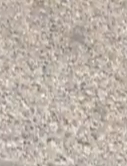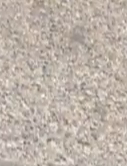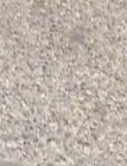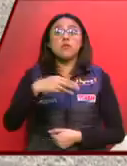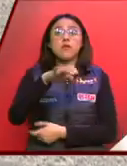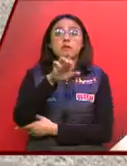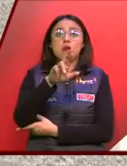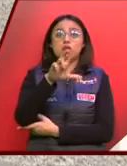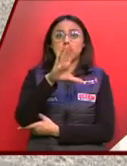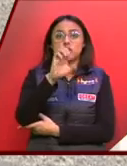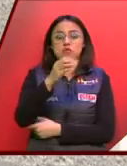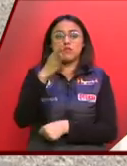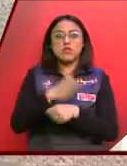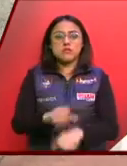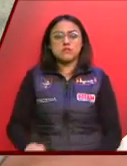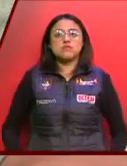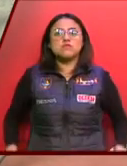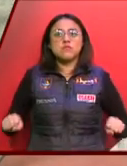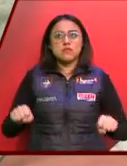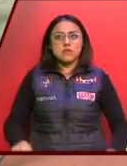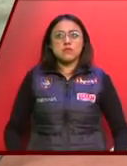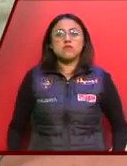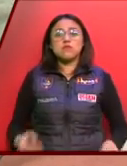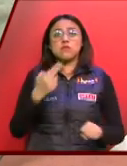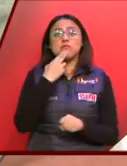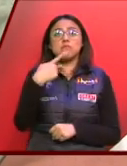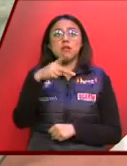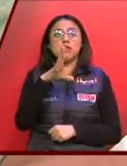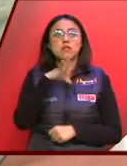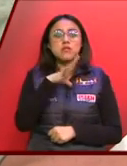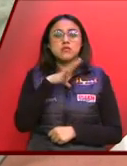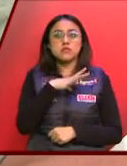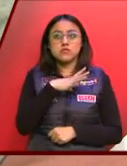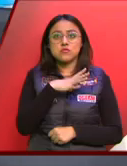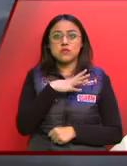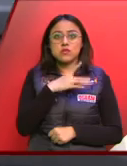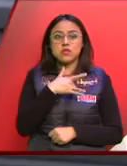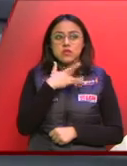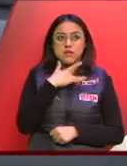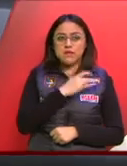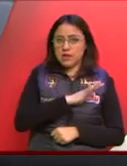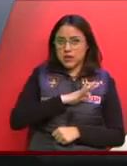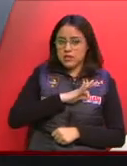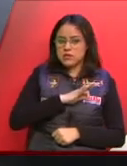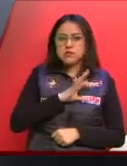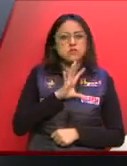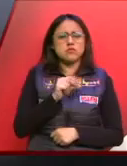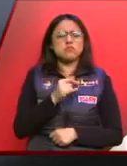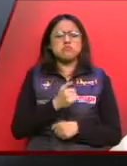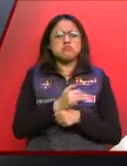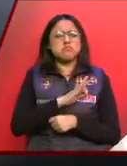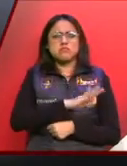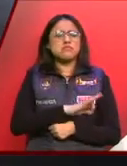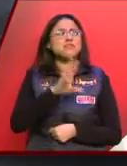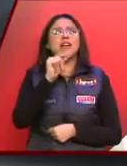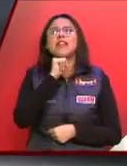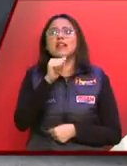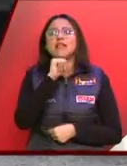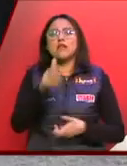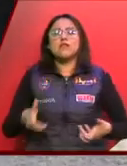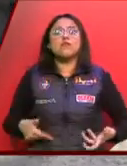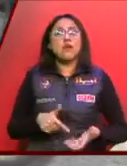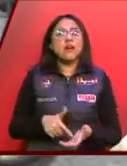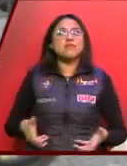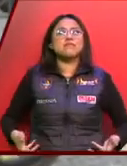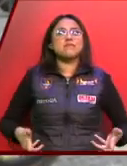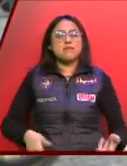Mauricio se encuentra sujeto a una silla de ruedas. Sin embargo, eso no lo condena a ser infeliz. En uno de los cruceros de la carretera que conduce a Río Viejo, a